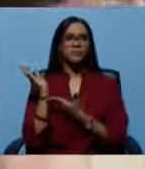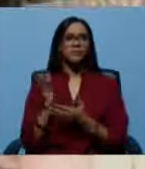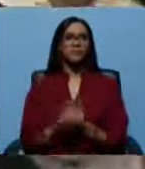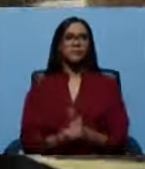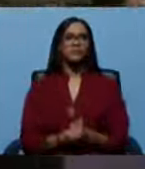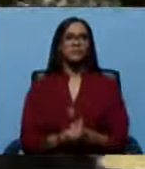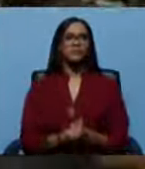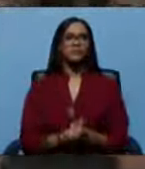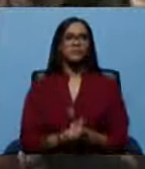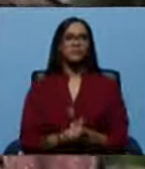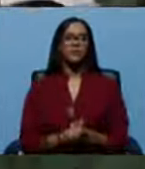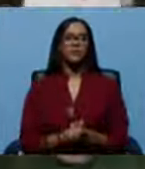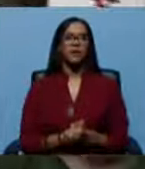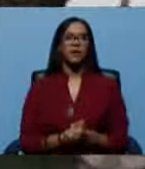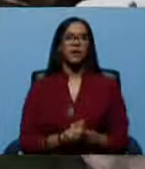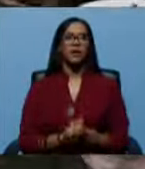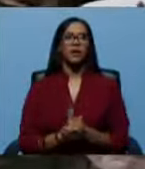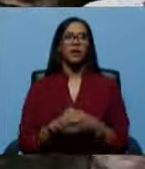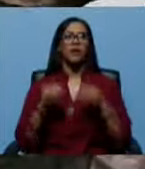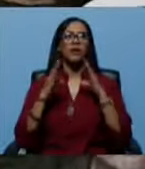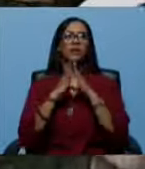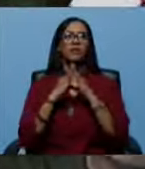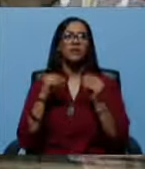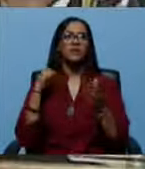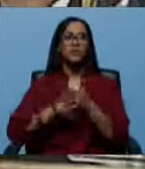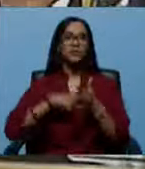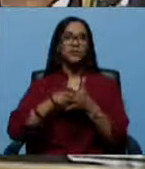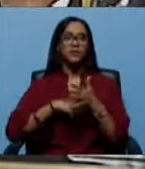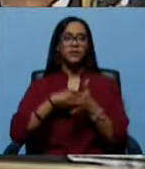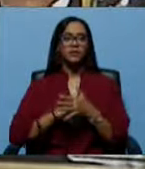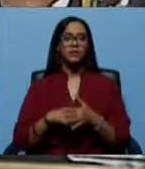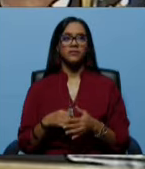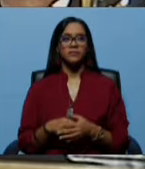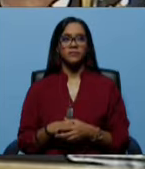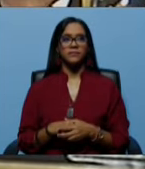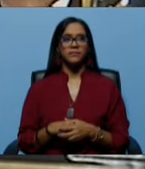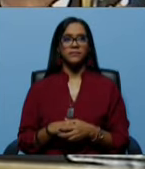José Miguel Márquez. Todos son combatientes. Judy López.